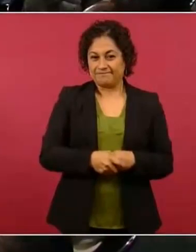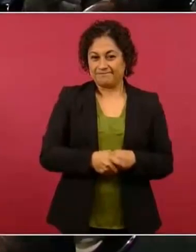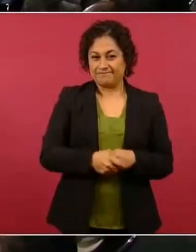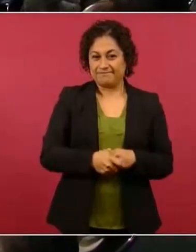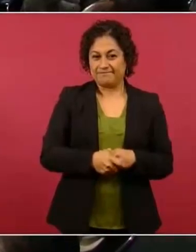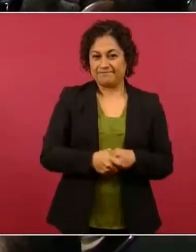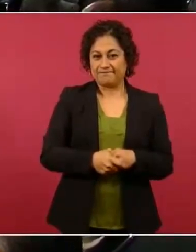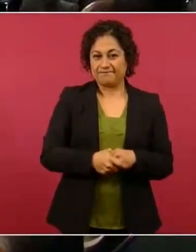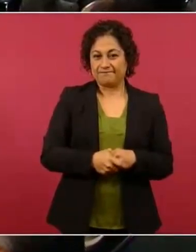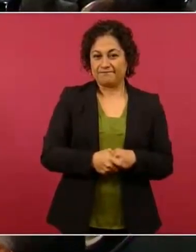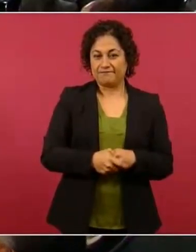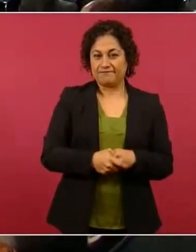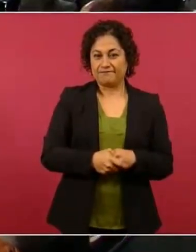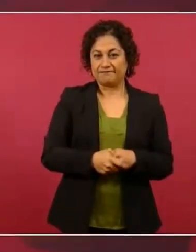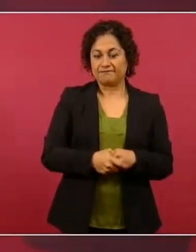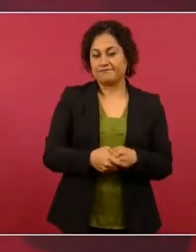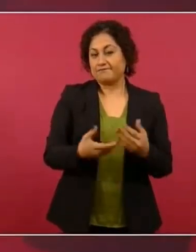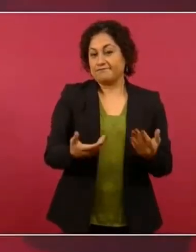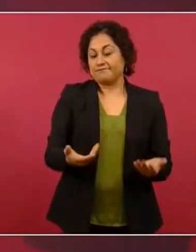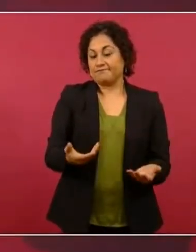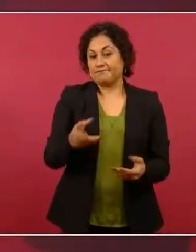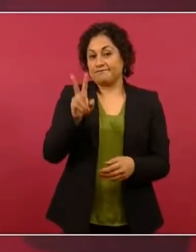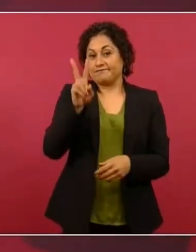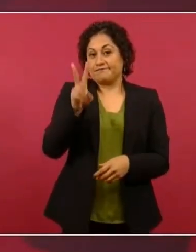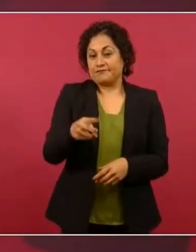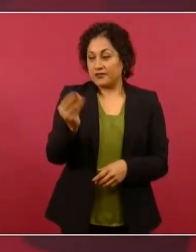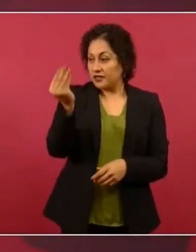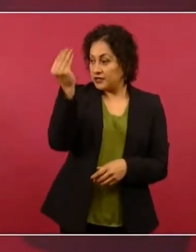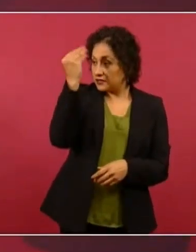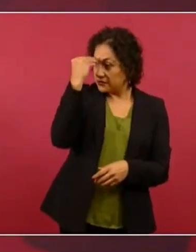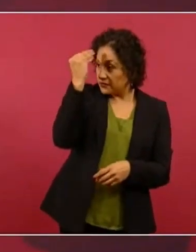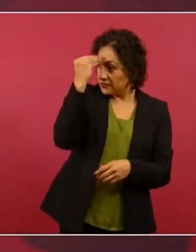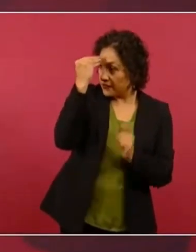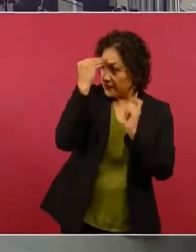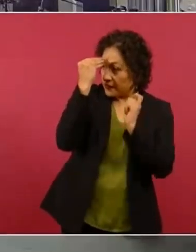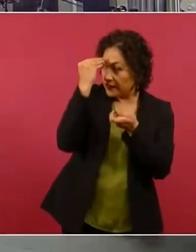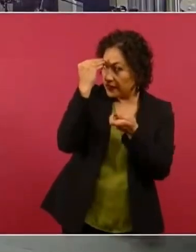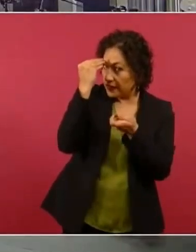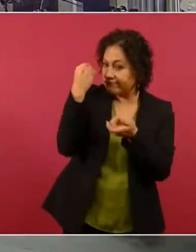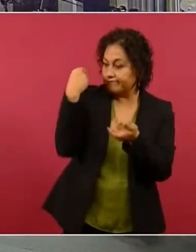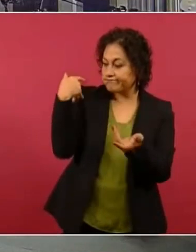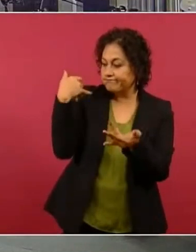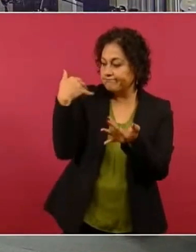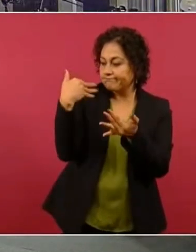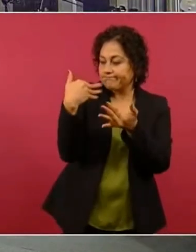sabe uno más por viejo que que por no este